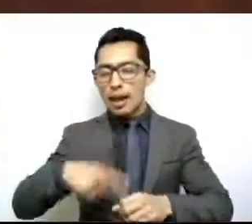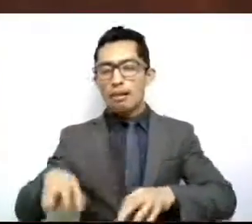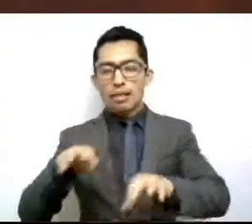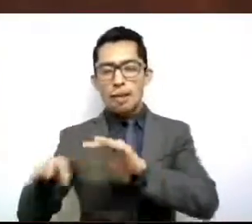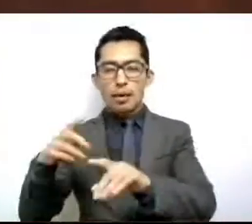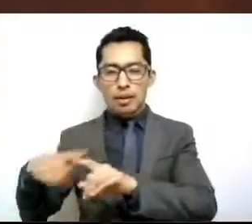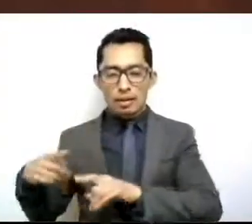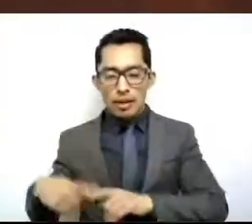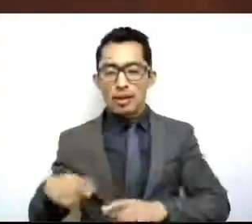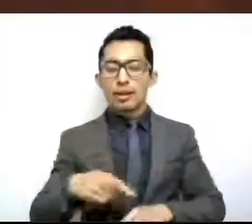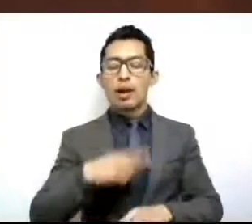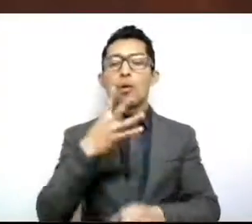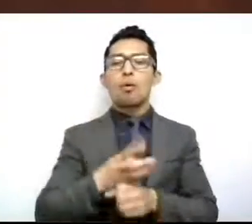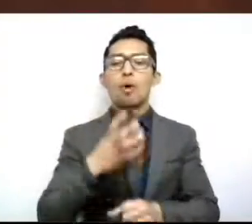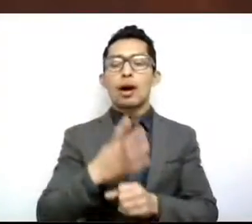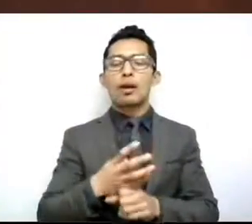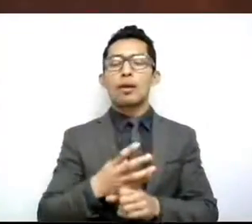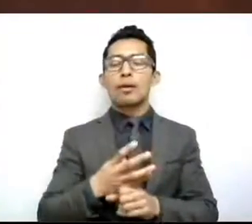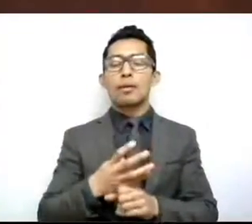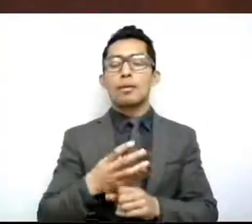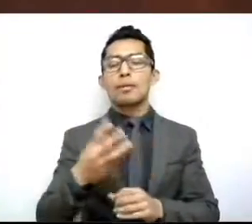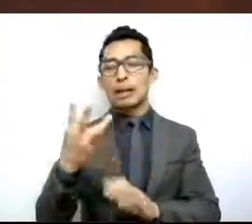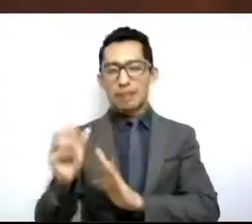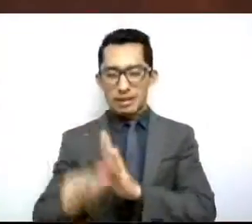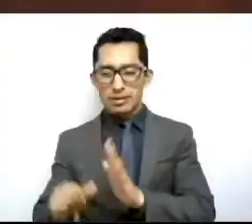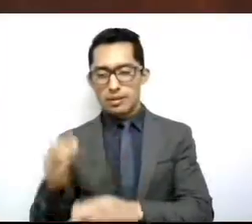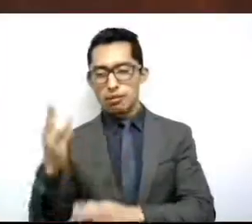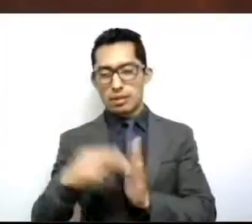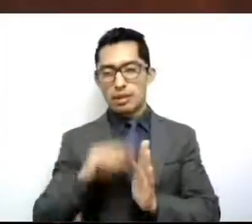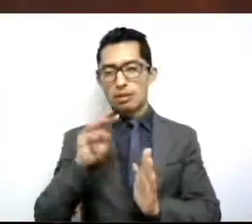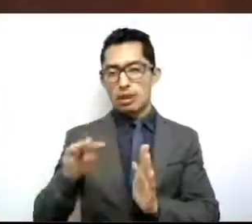al cuarto trimestre del 2019, el